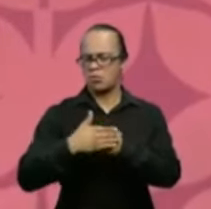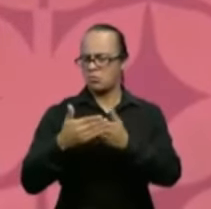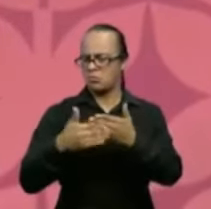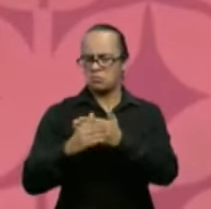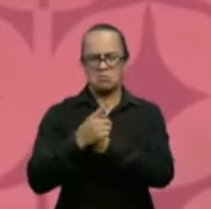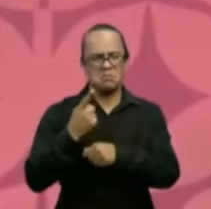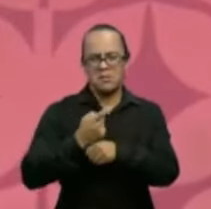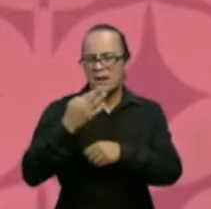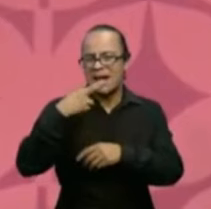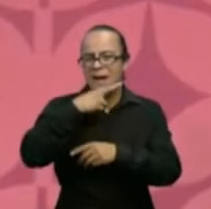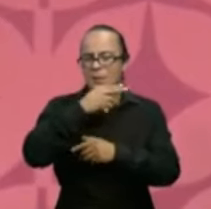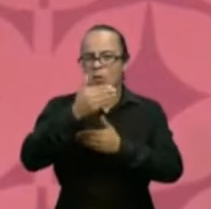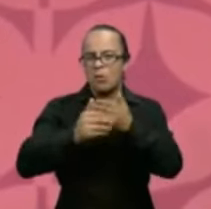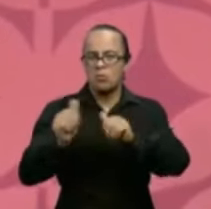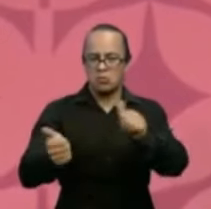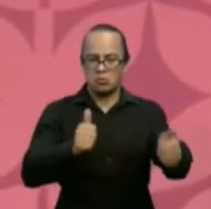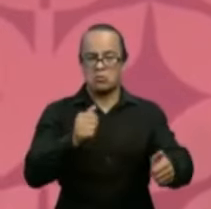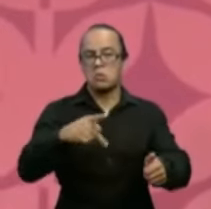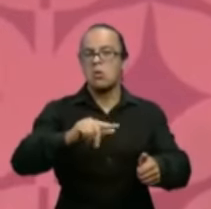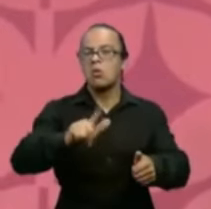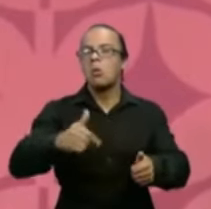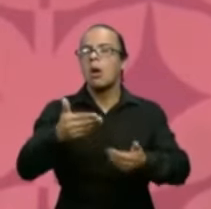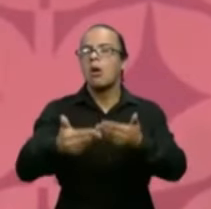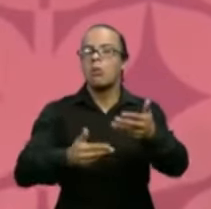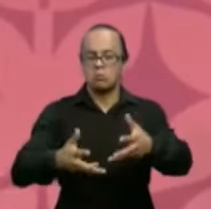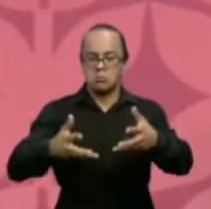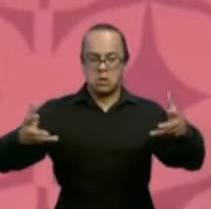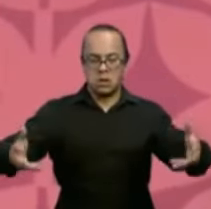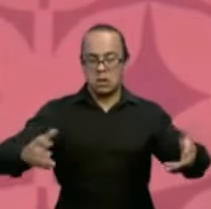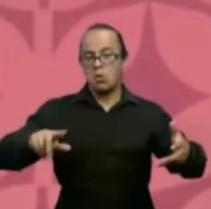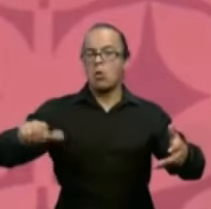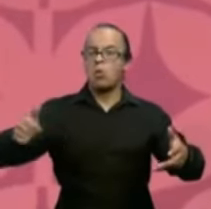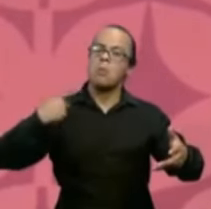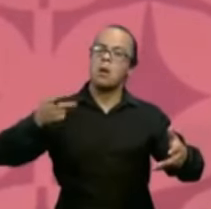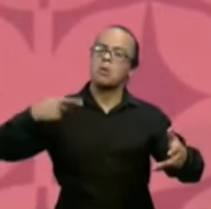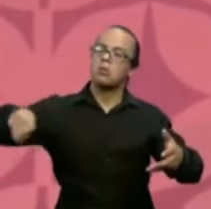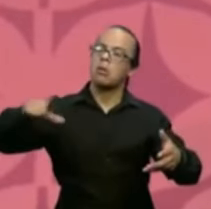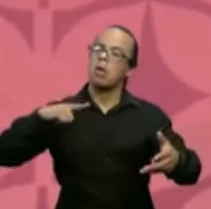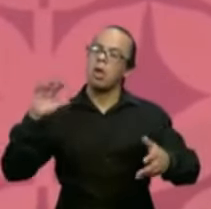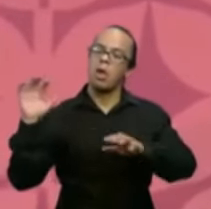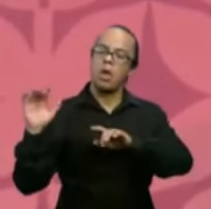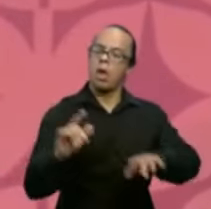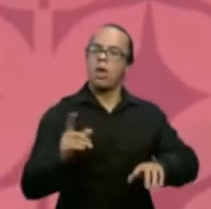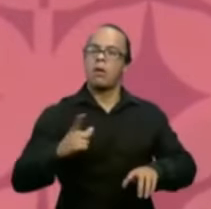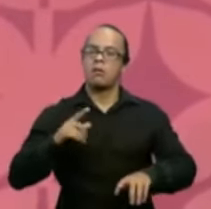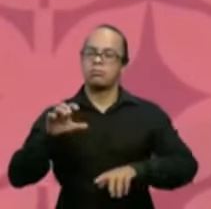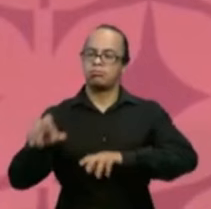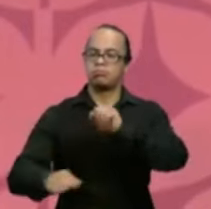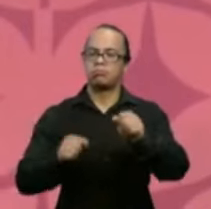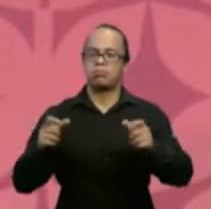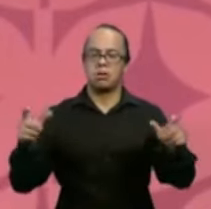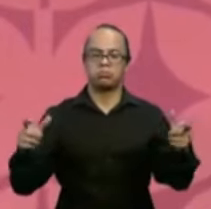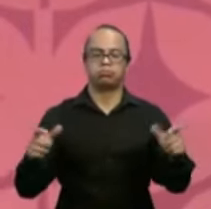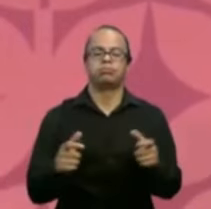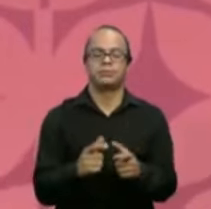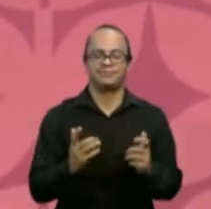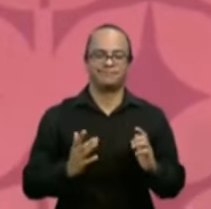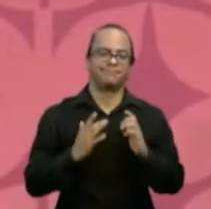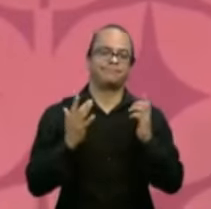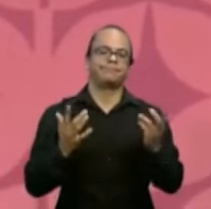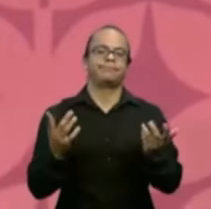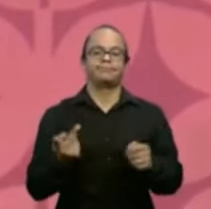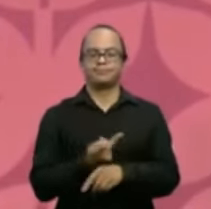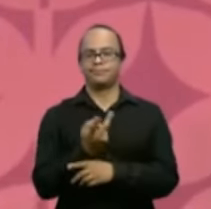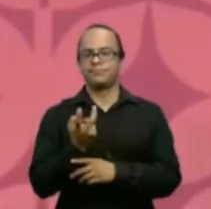la administración. De nada serviría sembrar si otros vienen atrás destruyendo los esfuerzos que hacemos los que estamos sembrando